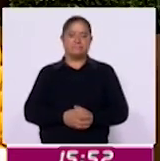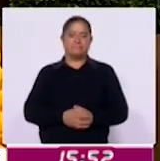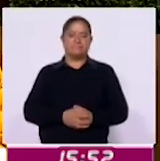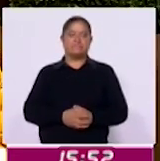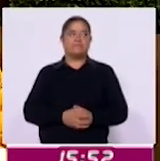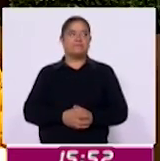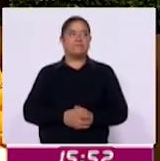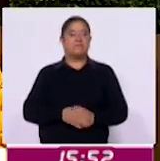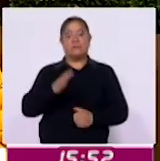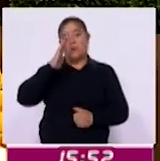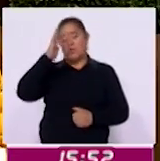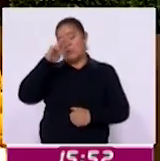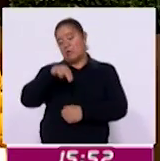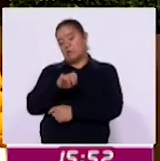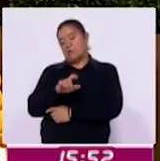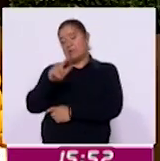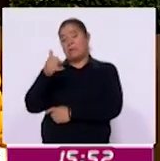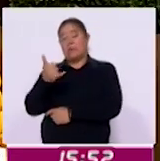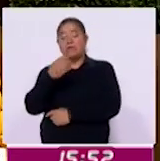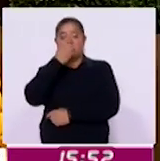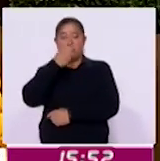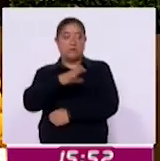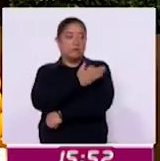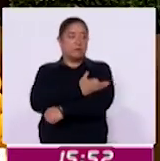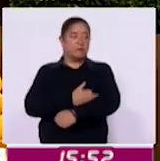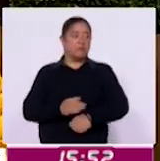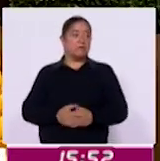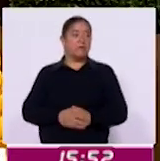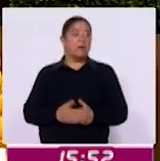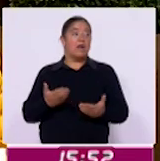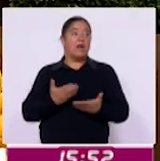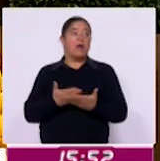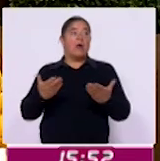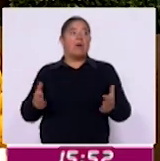¿Qué tal, Eli? ¿Cómo estás? Excelente tarde. Vamos a hablar de lo que está